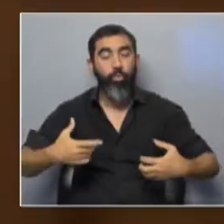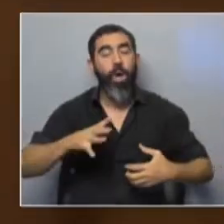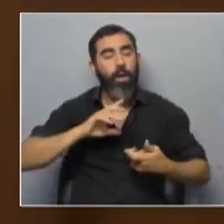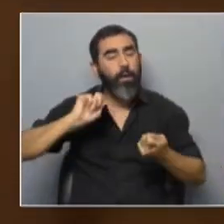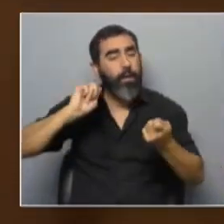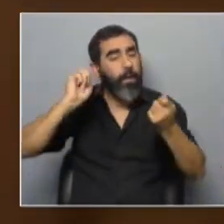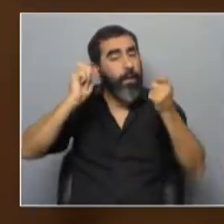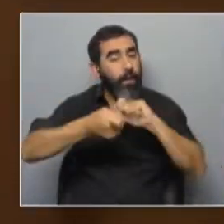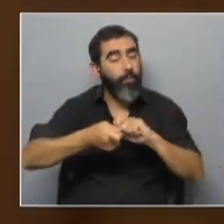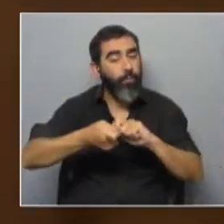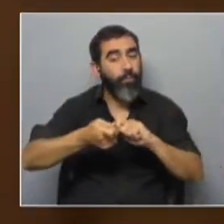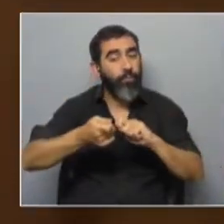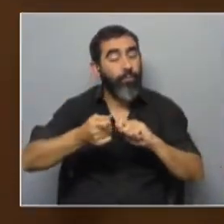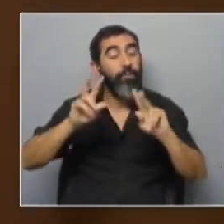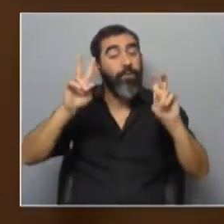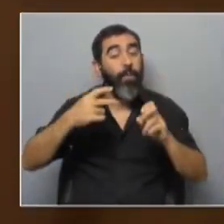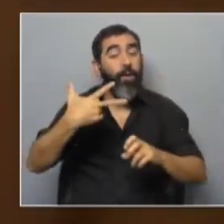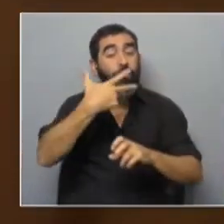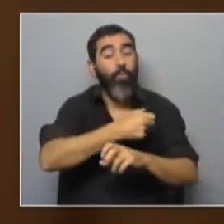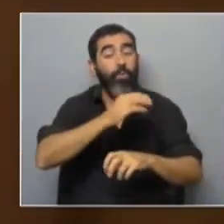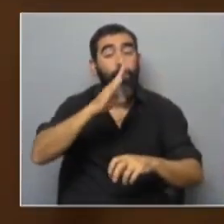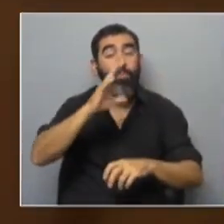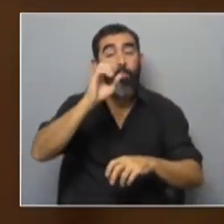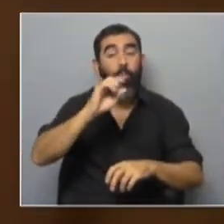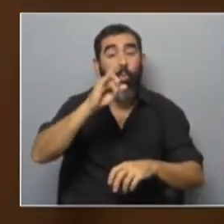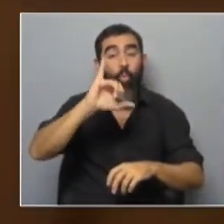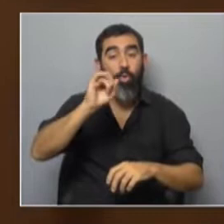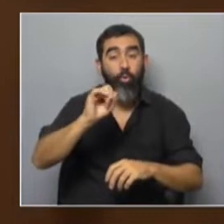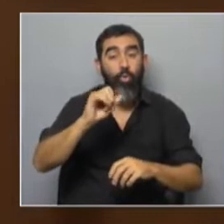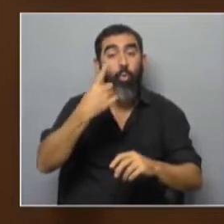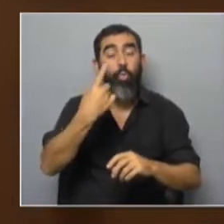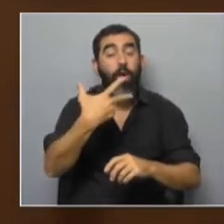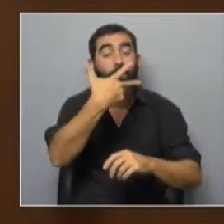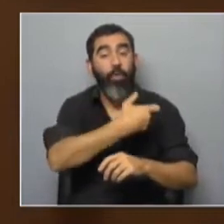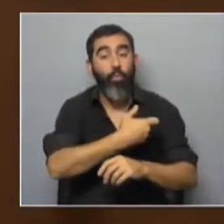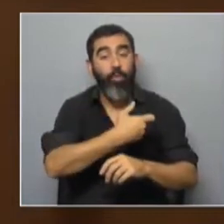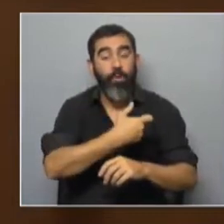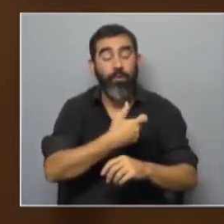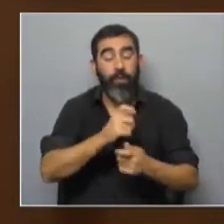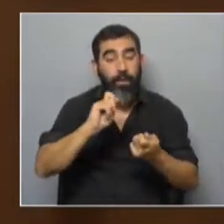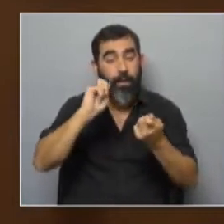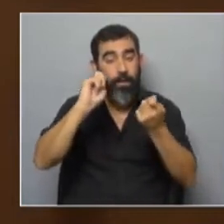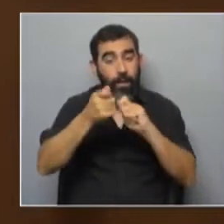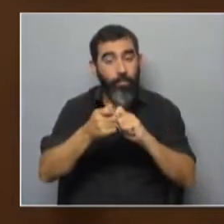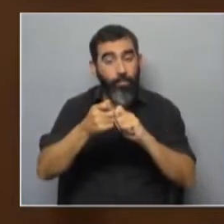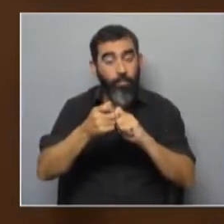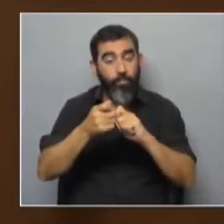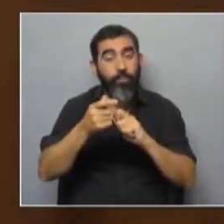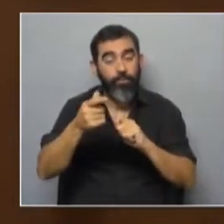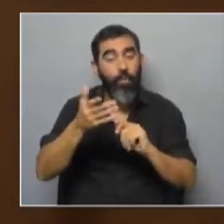cambio que mencioné con respecto a la vacuna de polio, que se pasó de una vacuna de polio oral a polio inactivado. Eso va en